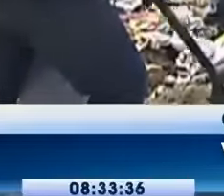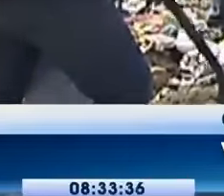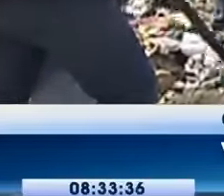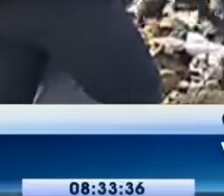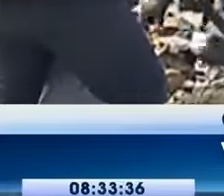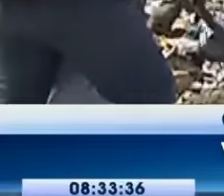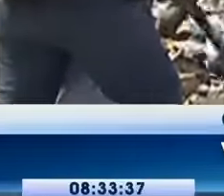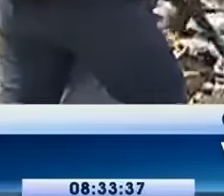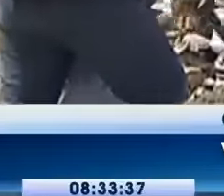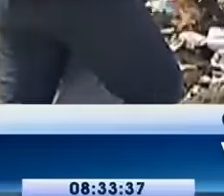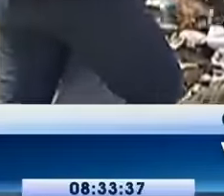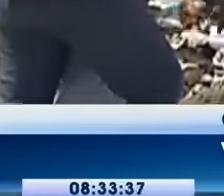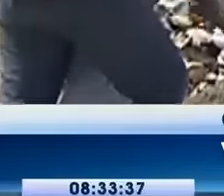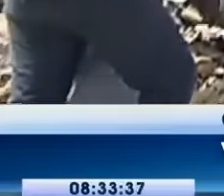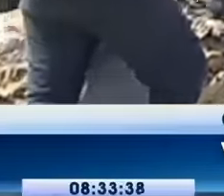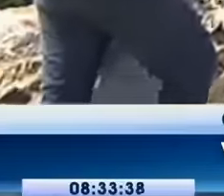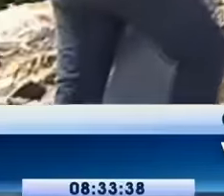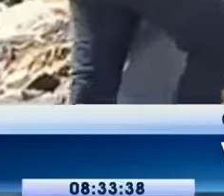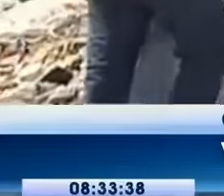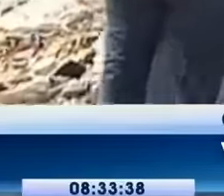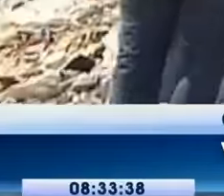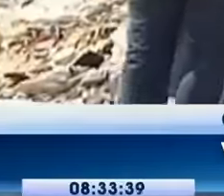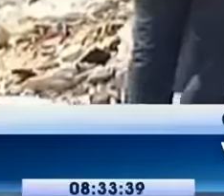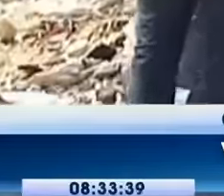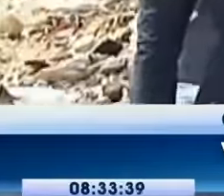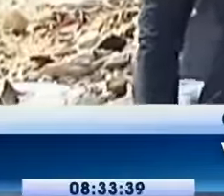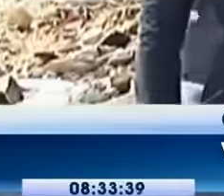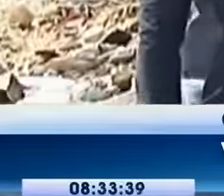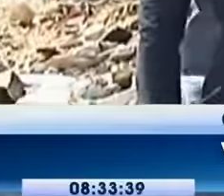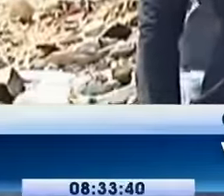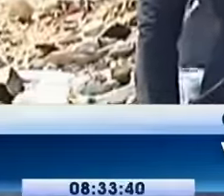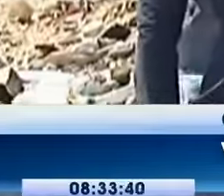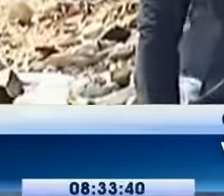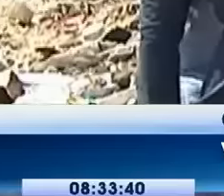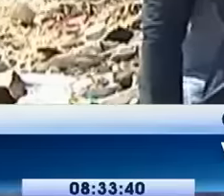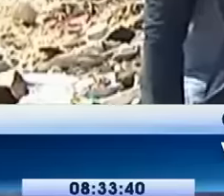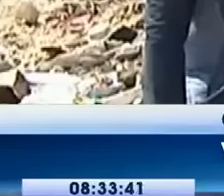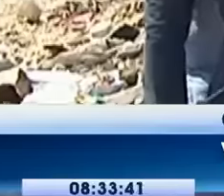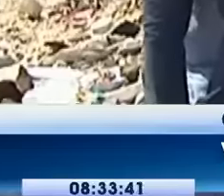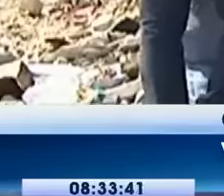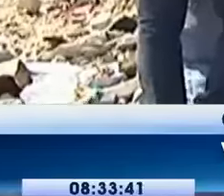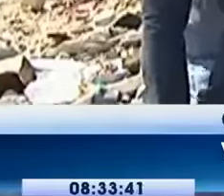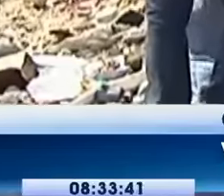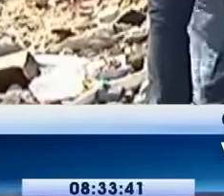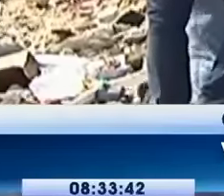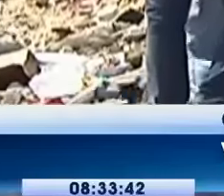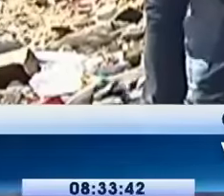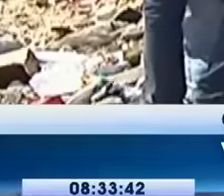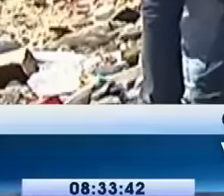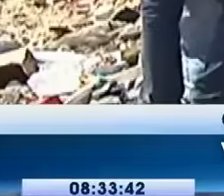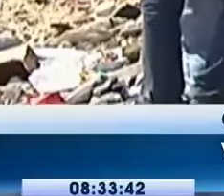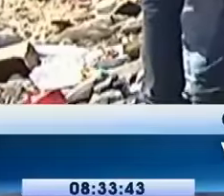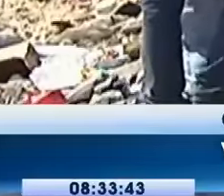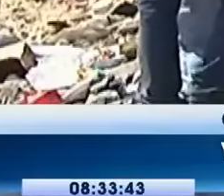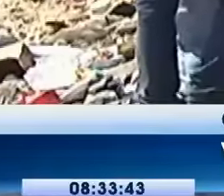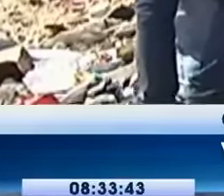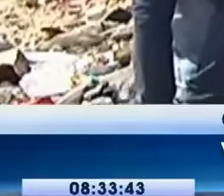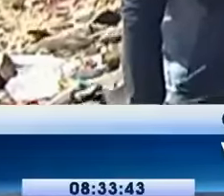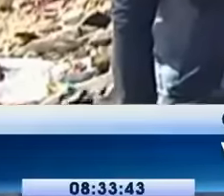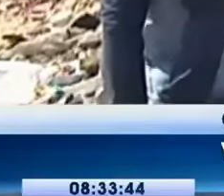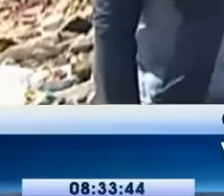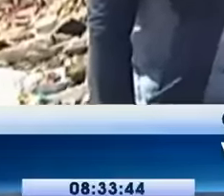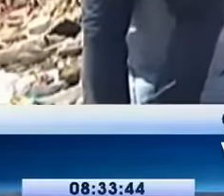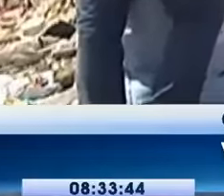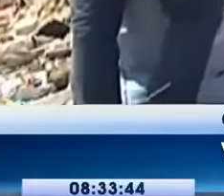Al ver, evidenciar que se genera gran volumen, gran cantidad de desechos, En ese sector nosotros